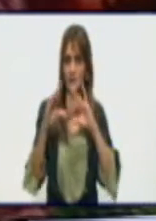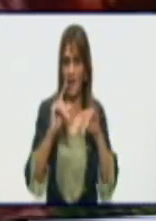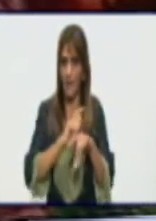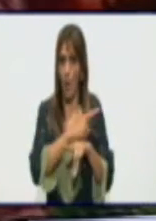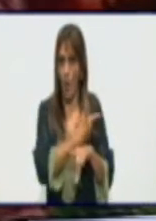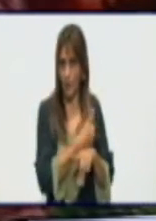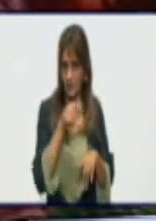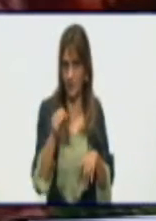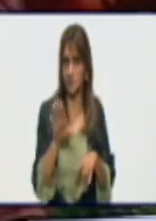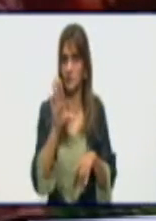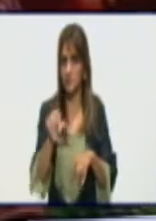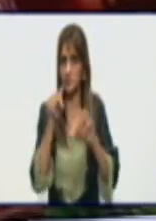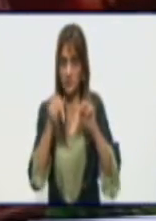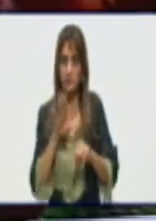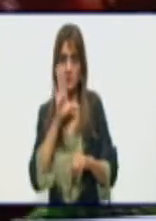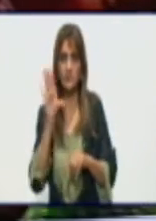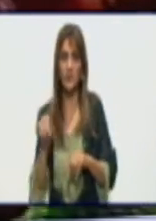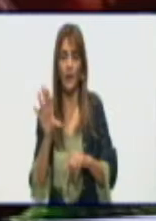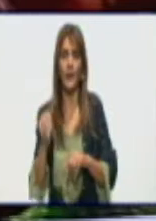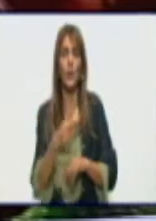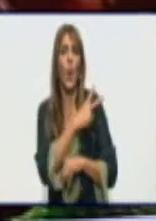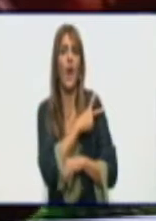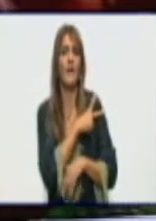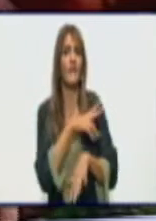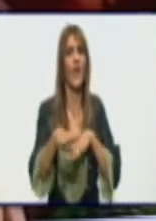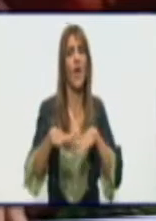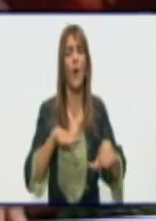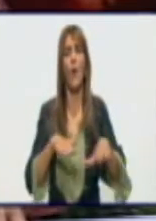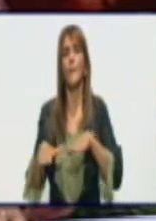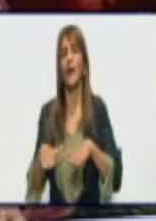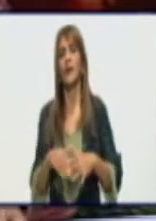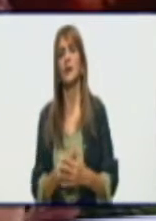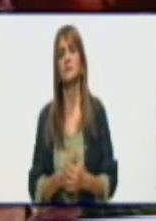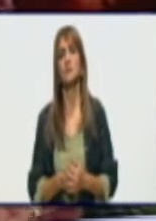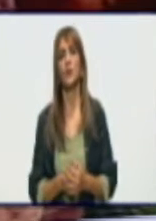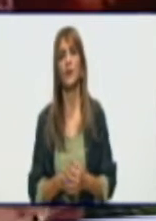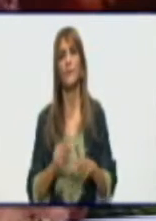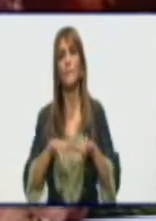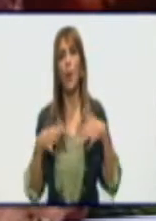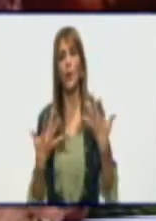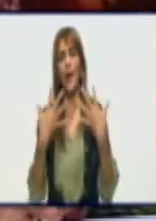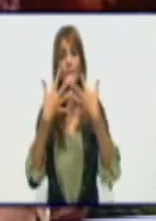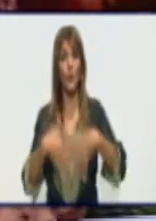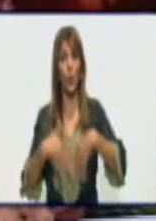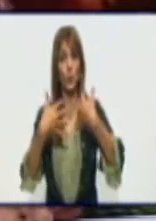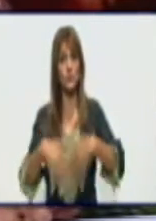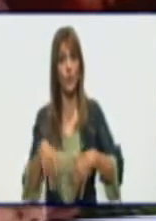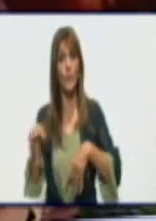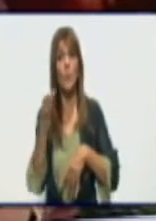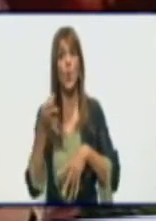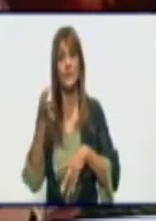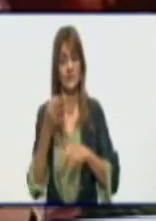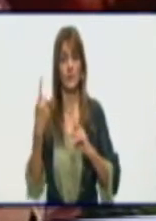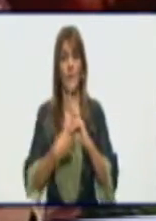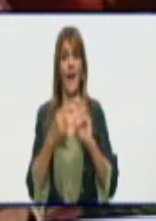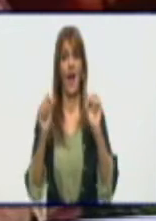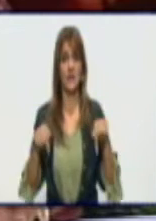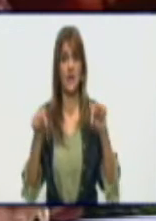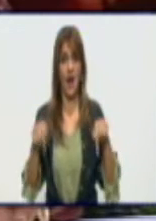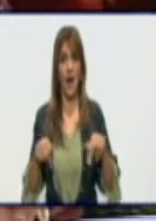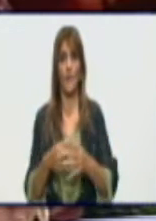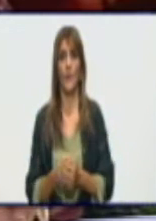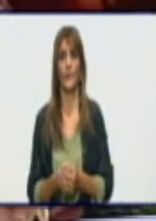con Grisel Pérez Pérez a propósito de las producciones en Bayamo, la capital provincial.